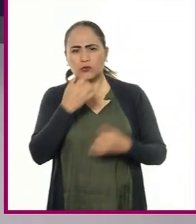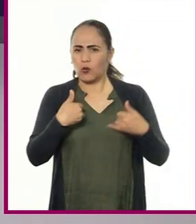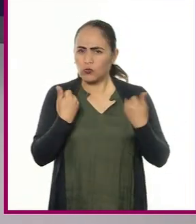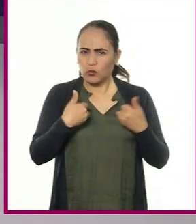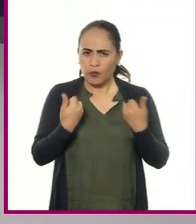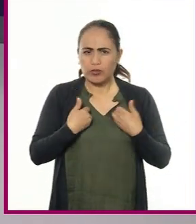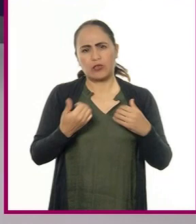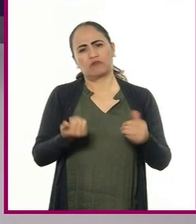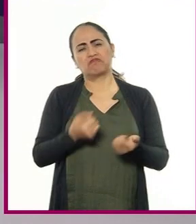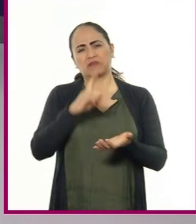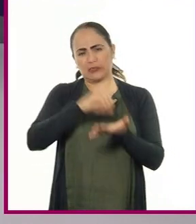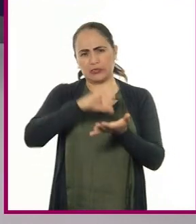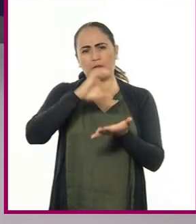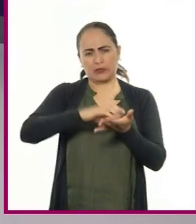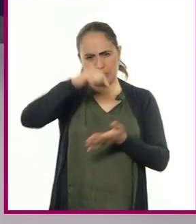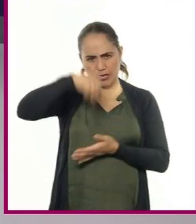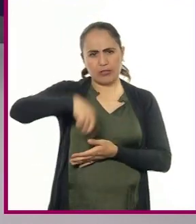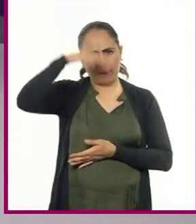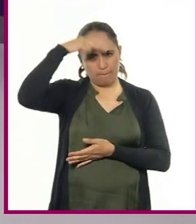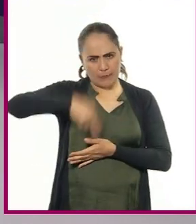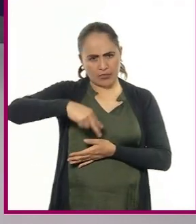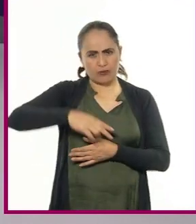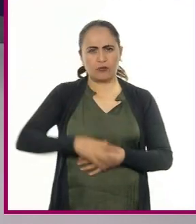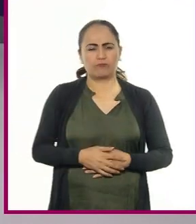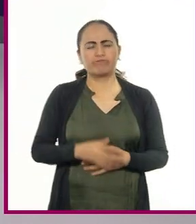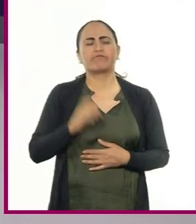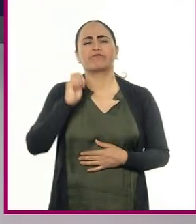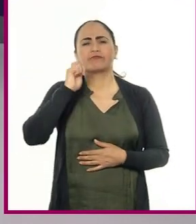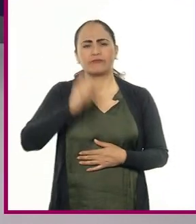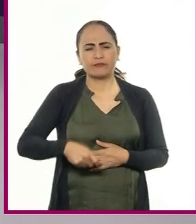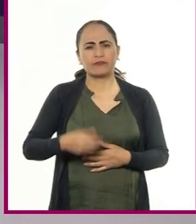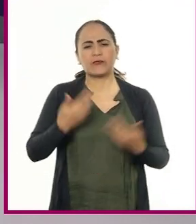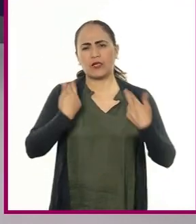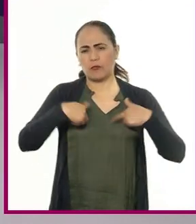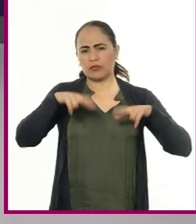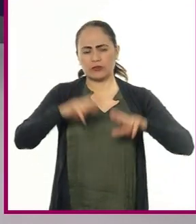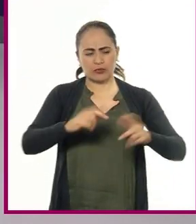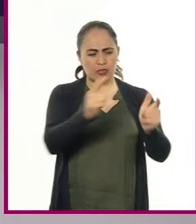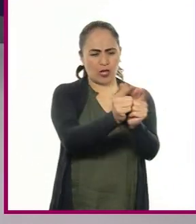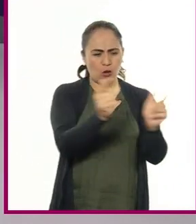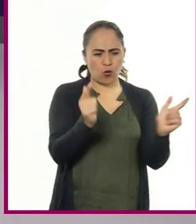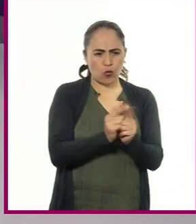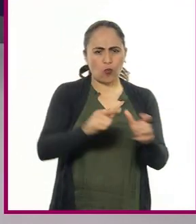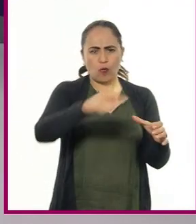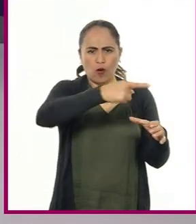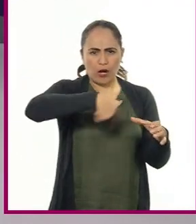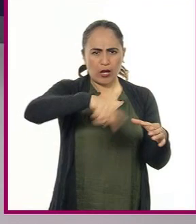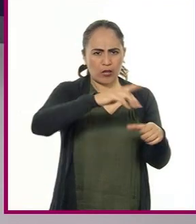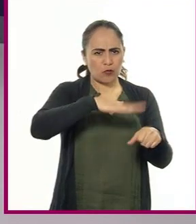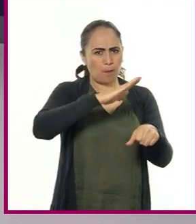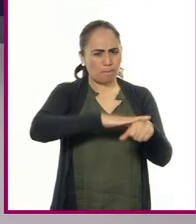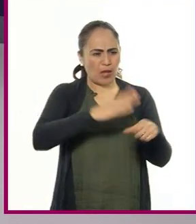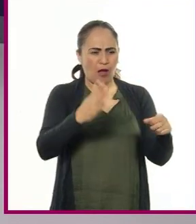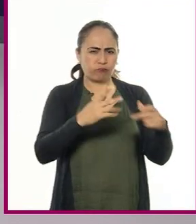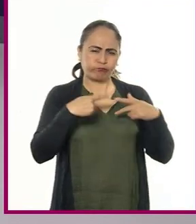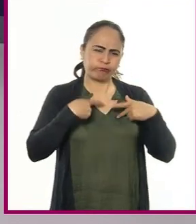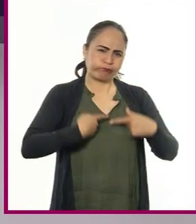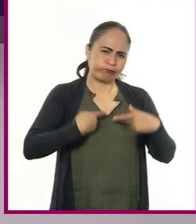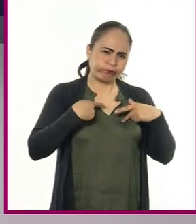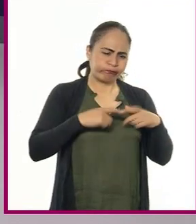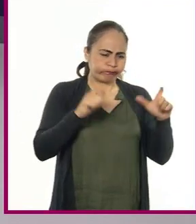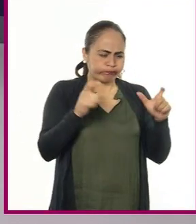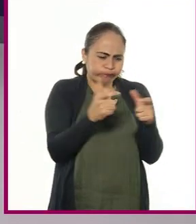con discapacidad en México, entendiendo que representan un grupo de población mayormente vulnerable